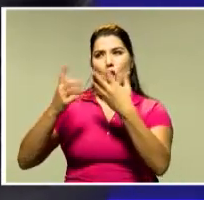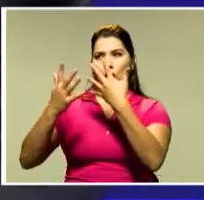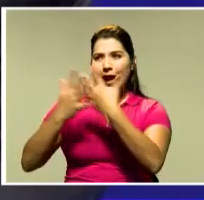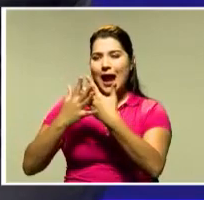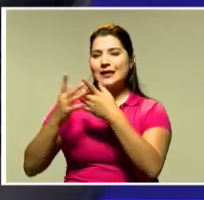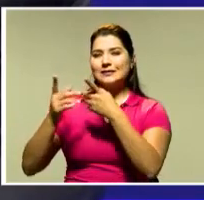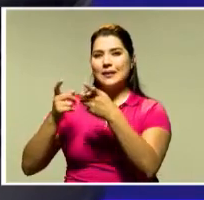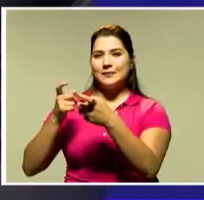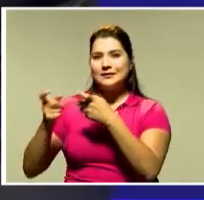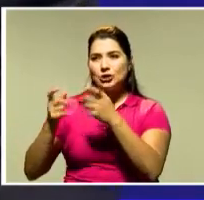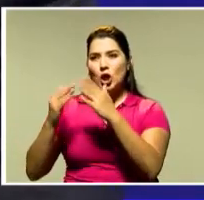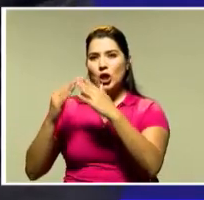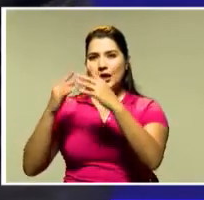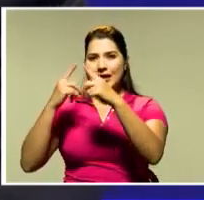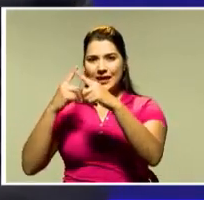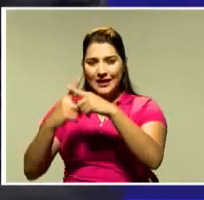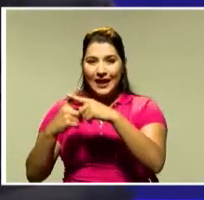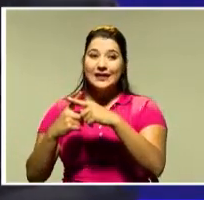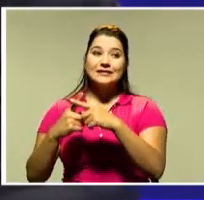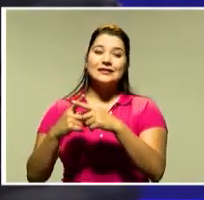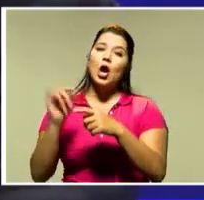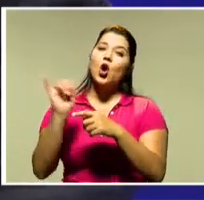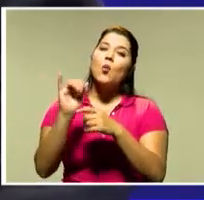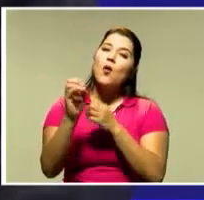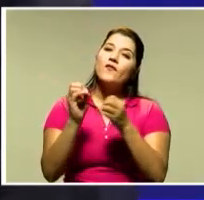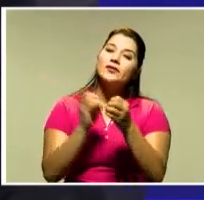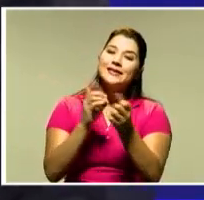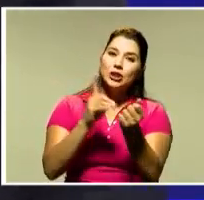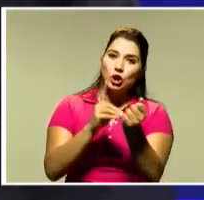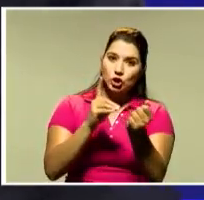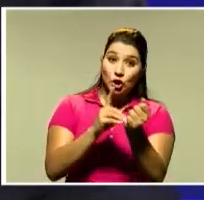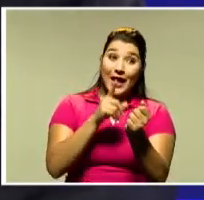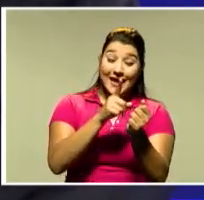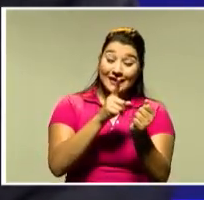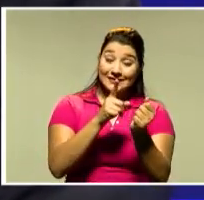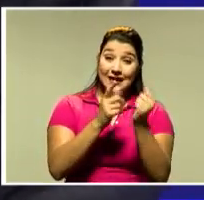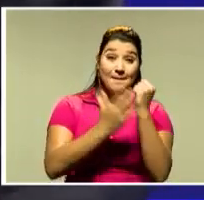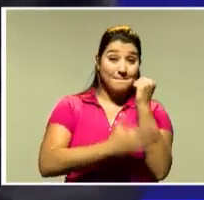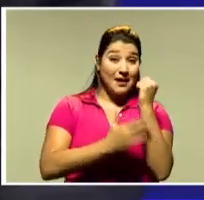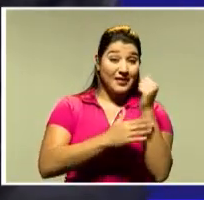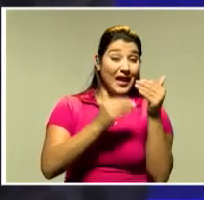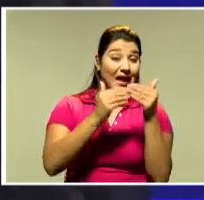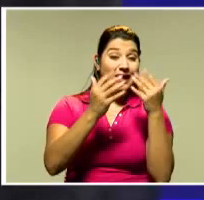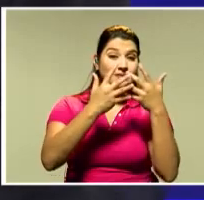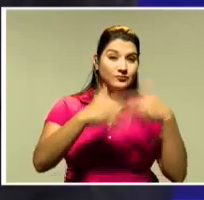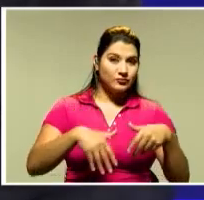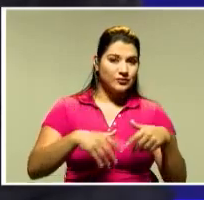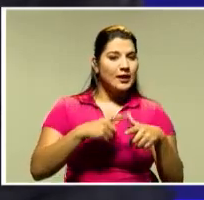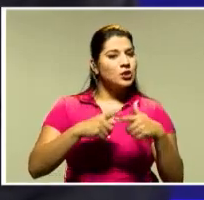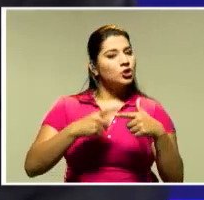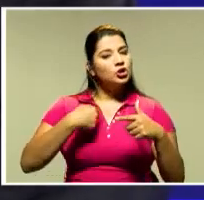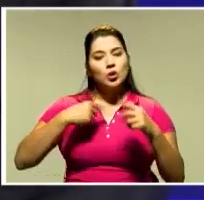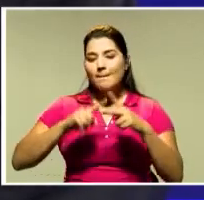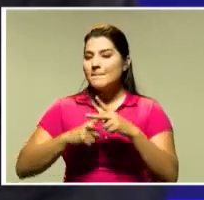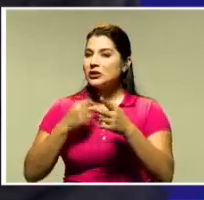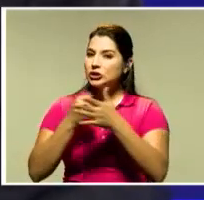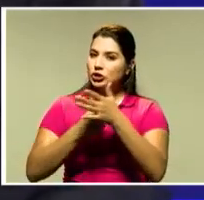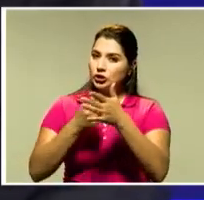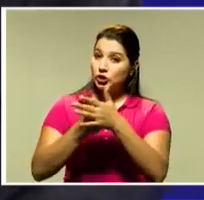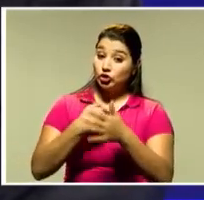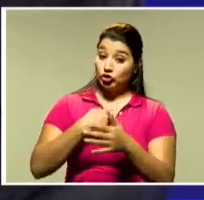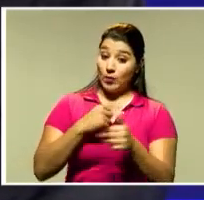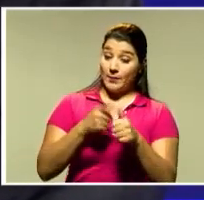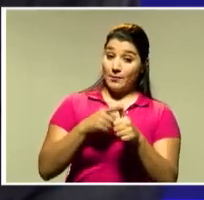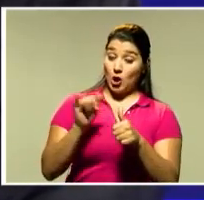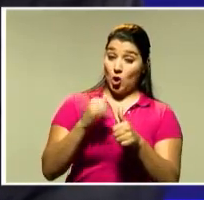la iglesia, el dispensario médico que es de madera y que está a punto de derrumbarse. Y entonces comencé una pelea, primero como ministro de